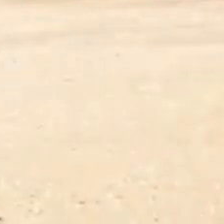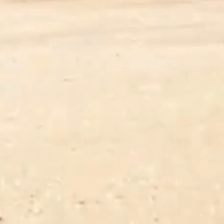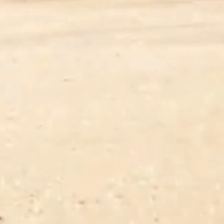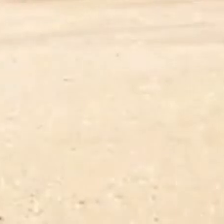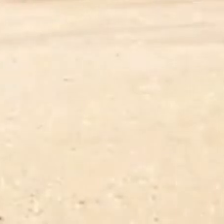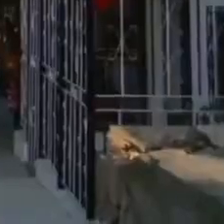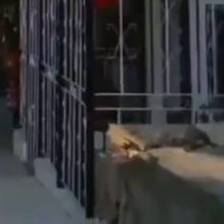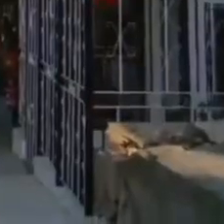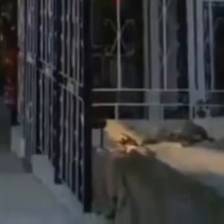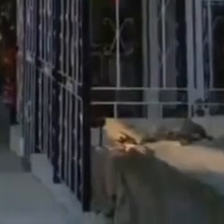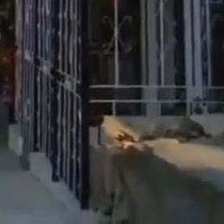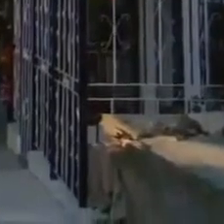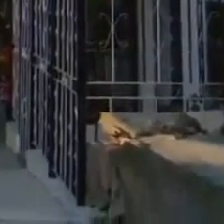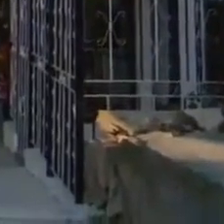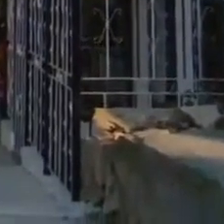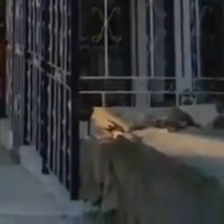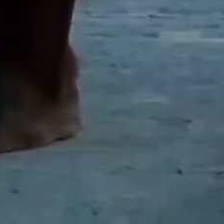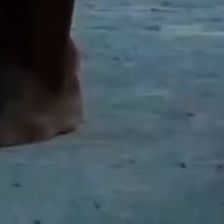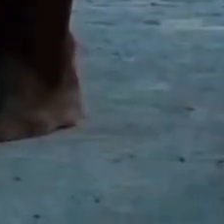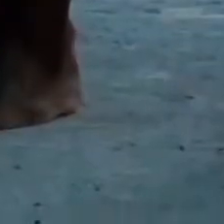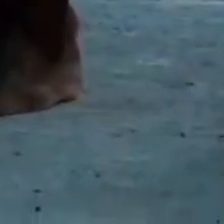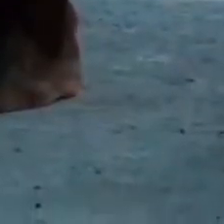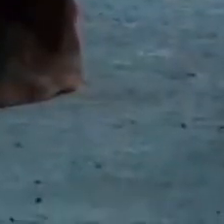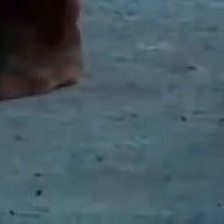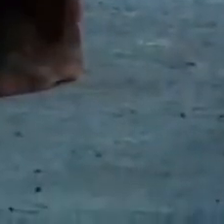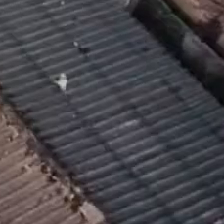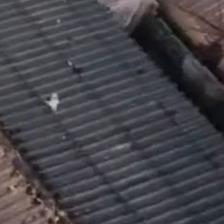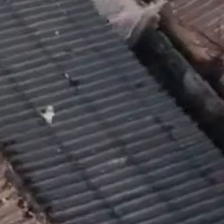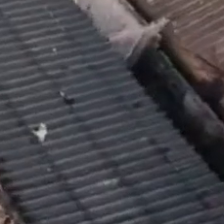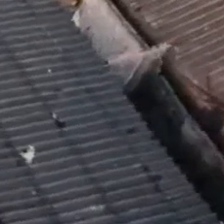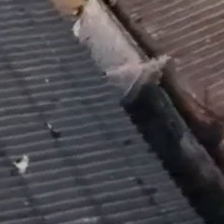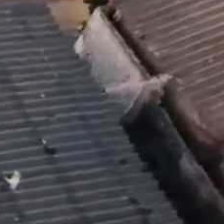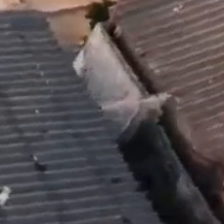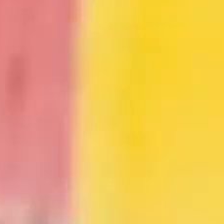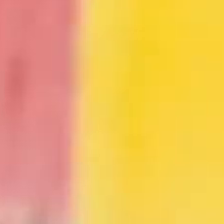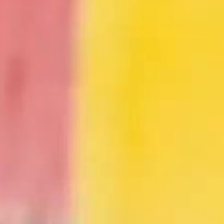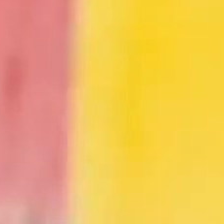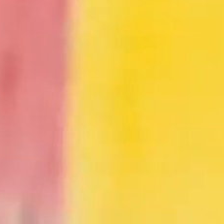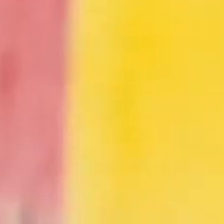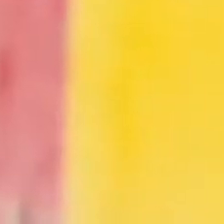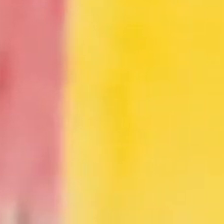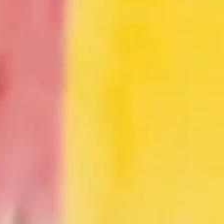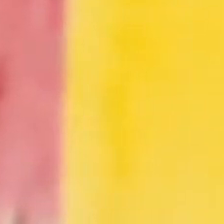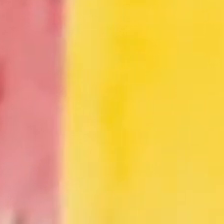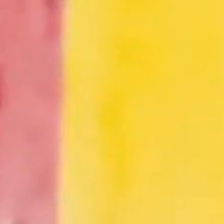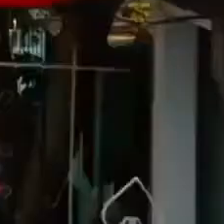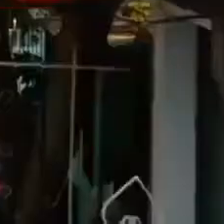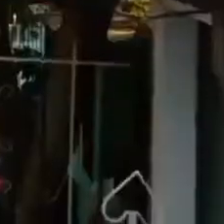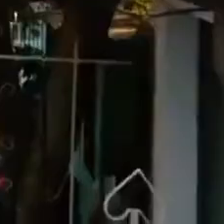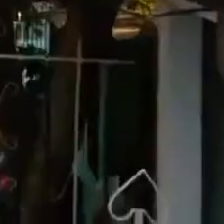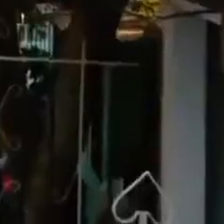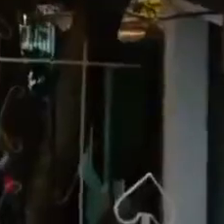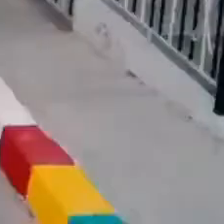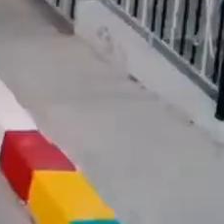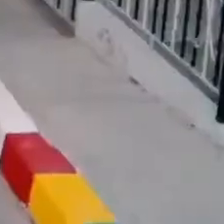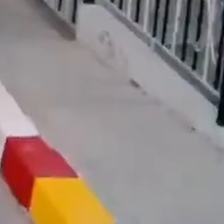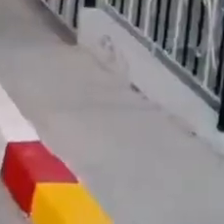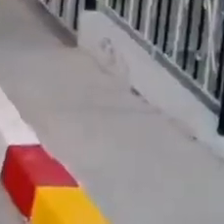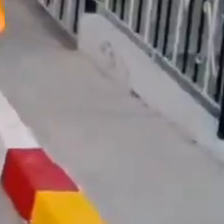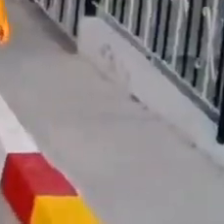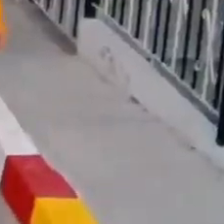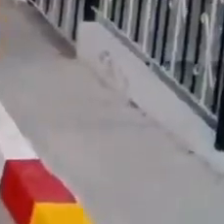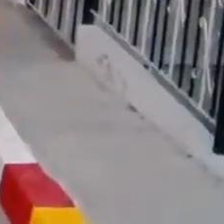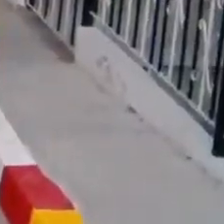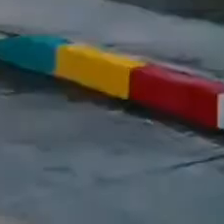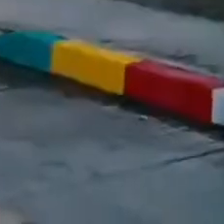que un programa de mejoramiento de vías, es un espacio con sentido de pertenencia, unión y organización que se produce gracias a